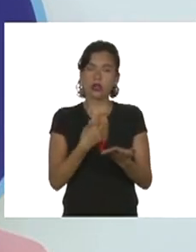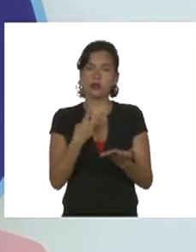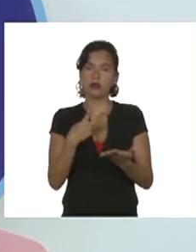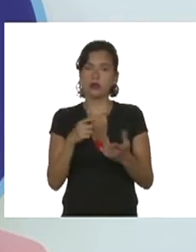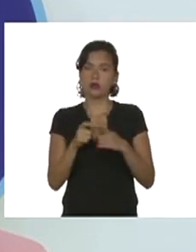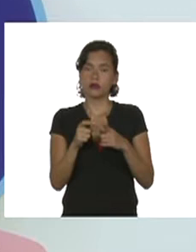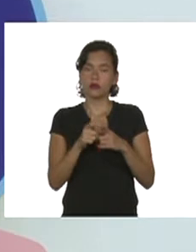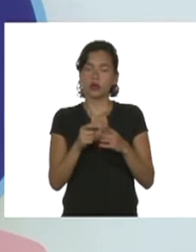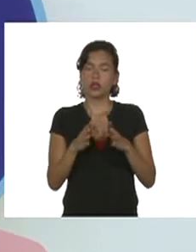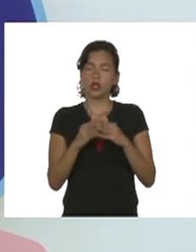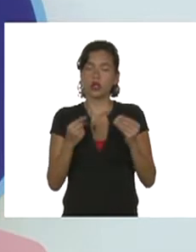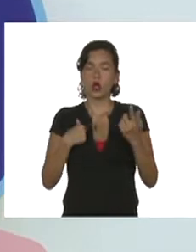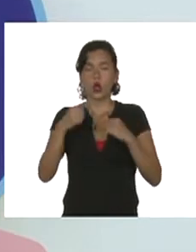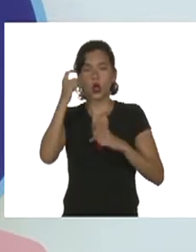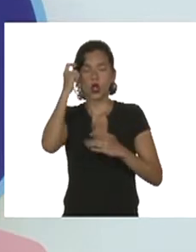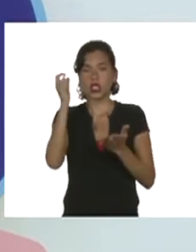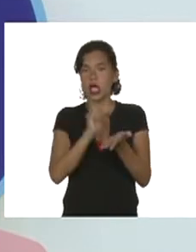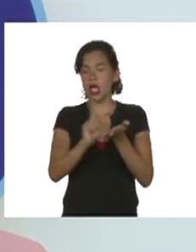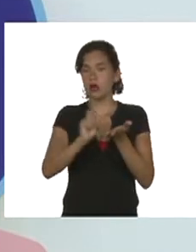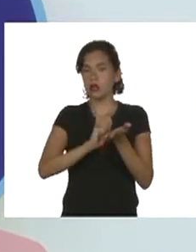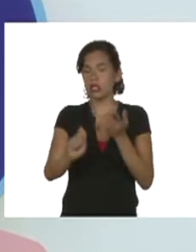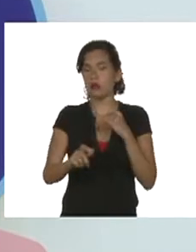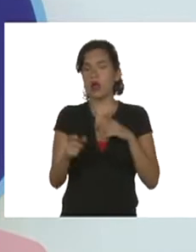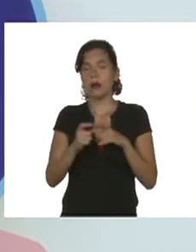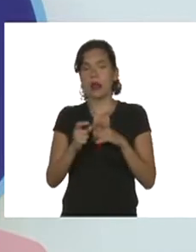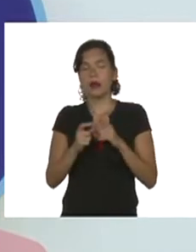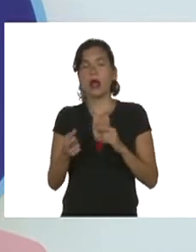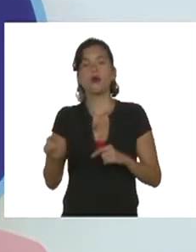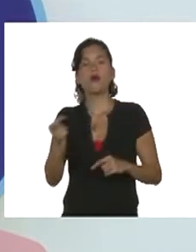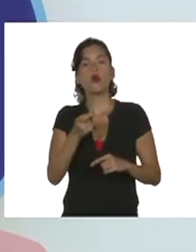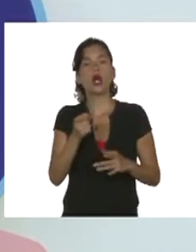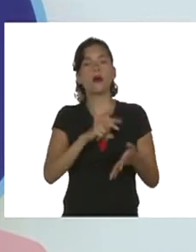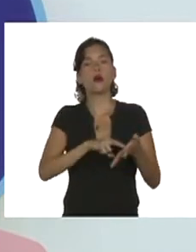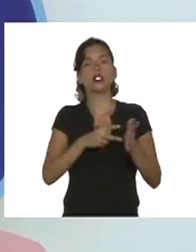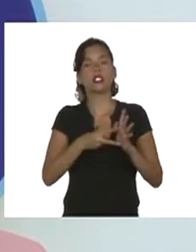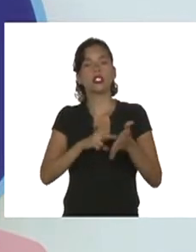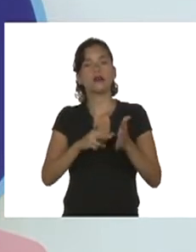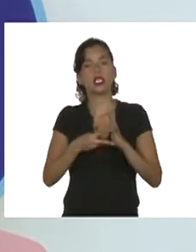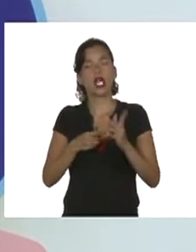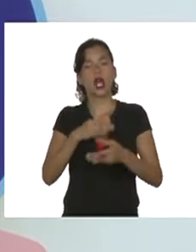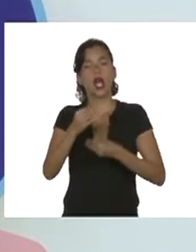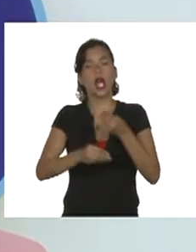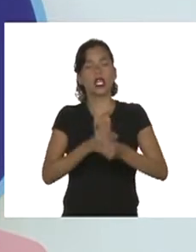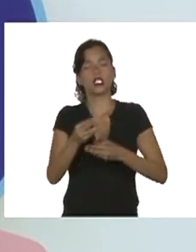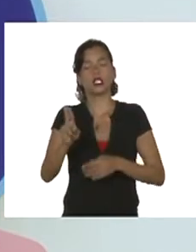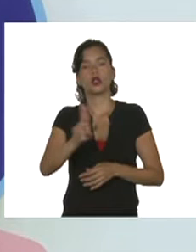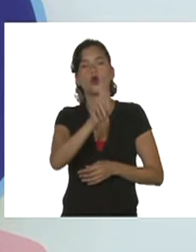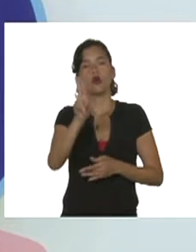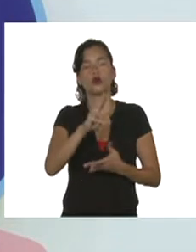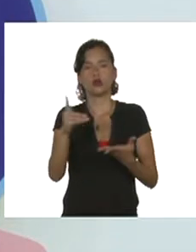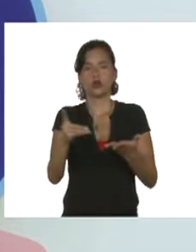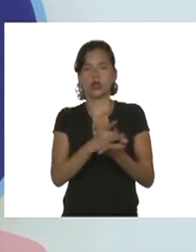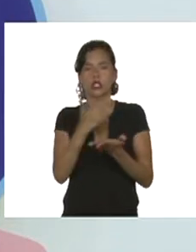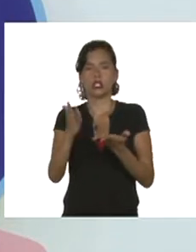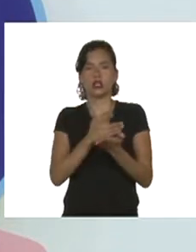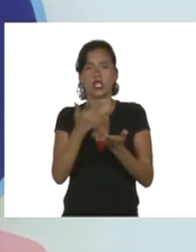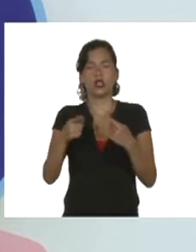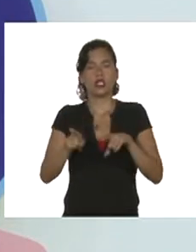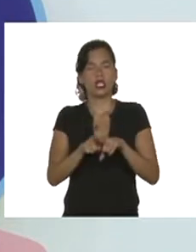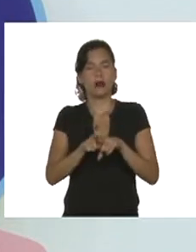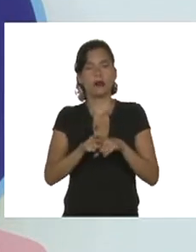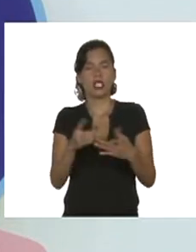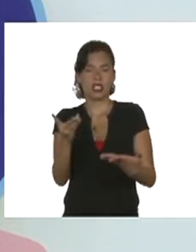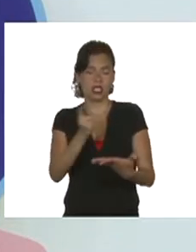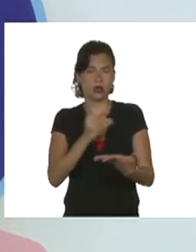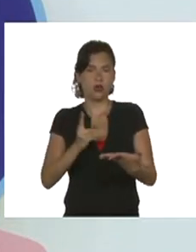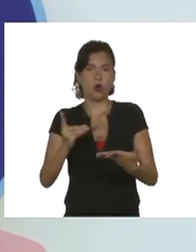día anotamos las palabras, buscamos el significado haciendo uso del diccionario y también dibujamos la